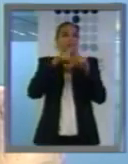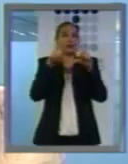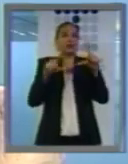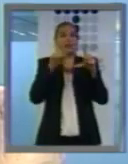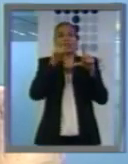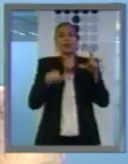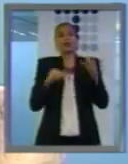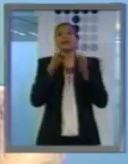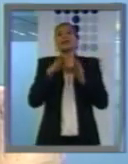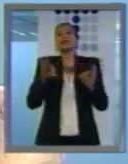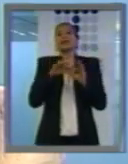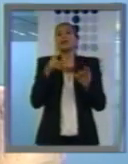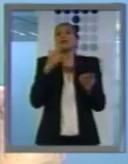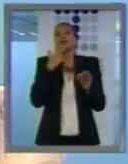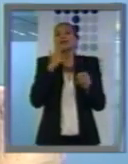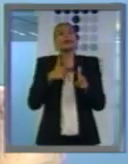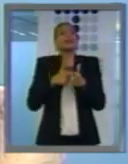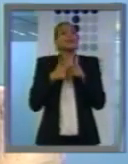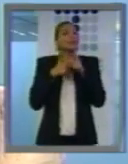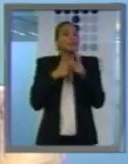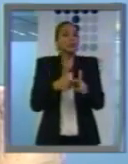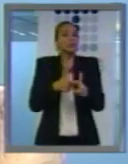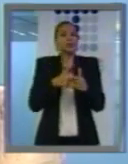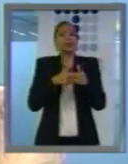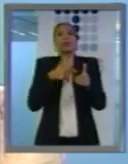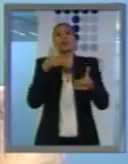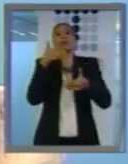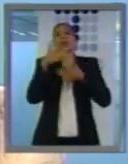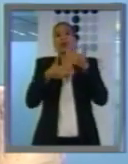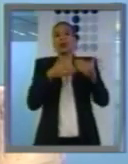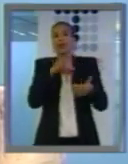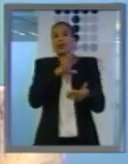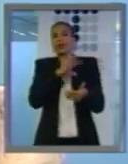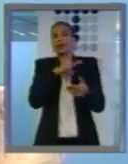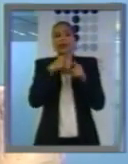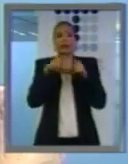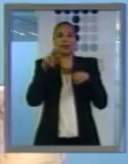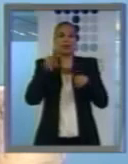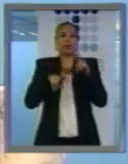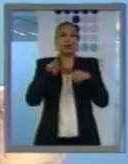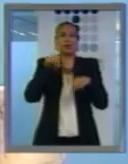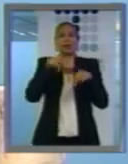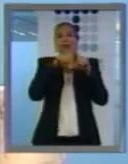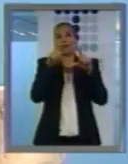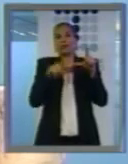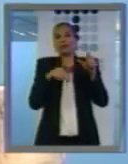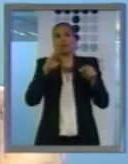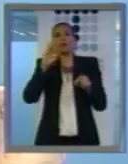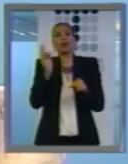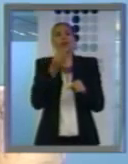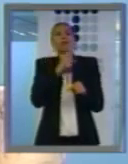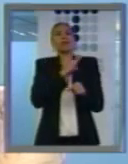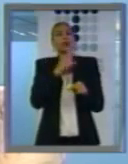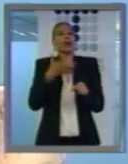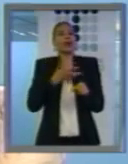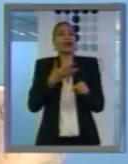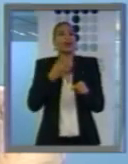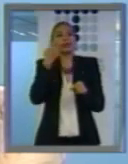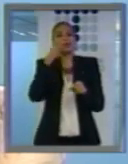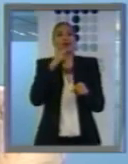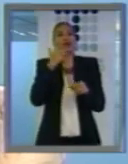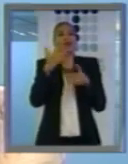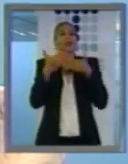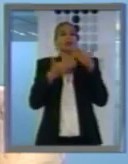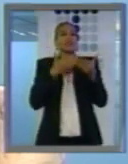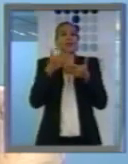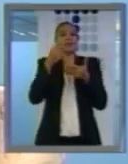sería ideal que se siguiera el proceso que hubo a nivel nacional, a nivel federal, y que hubiera un